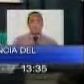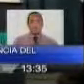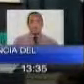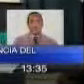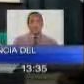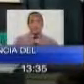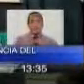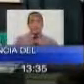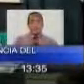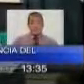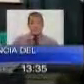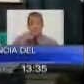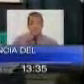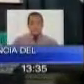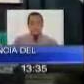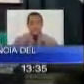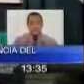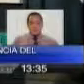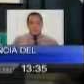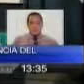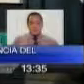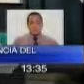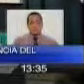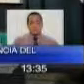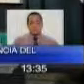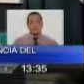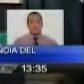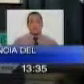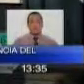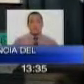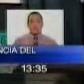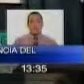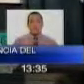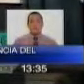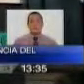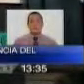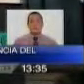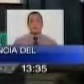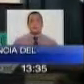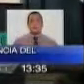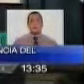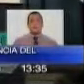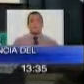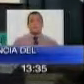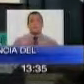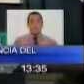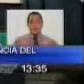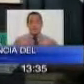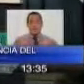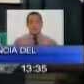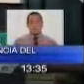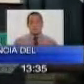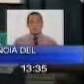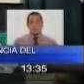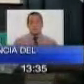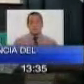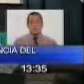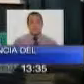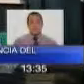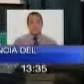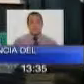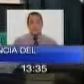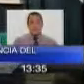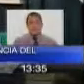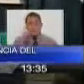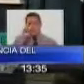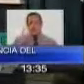¿Ya han evaluado si este audio podría ser un elemento probatorio que pueda viciar el proceso en sede nacional?